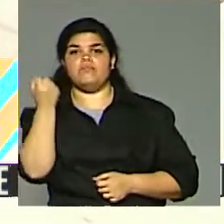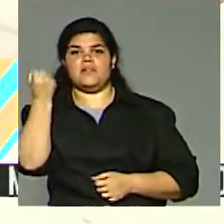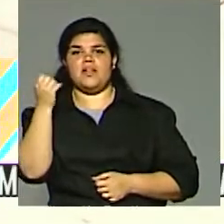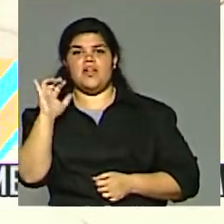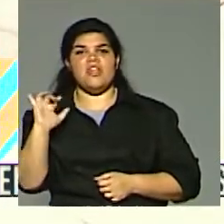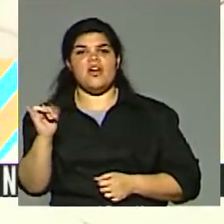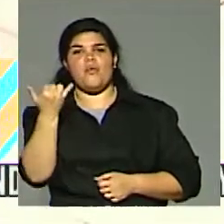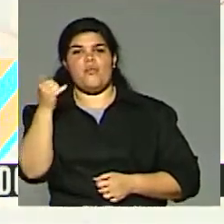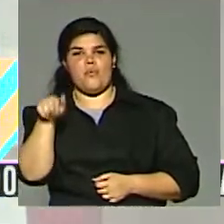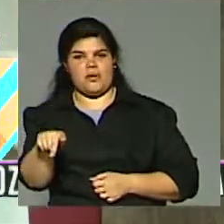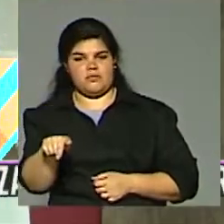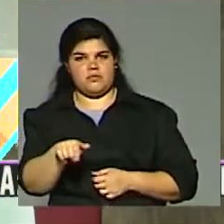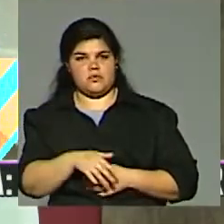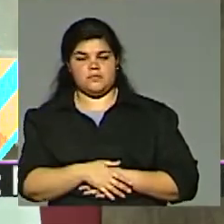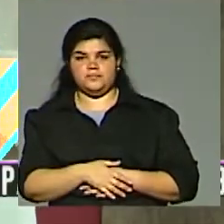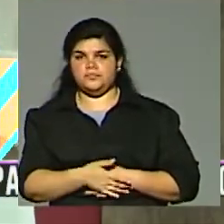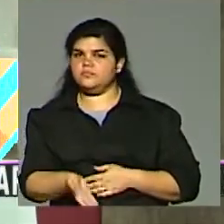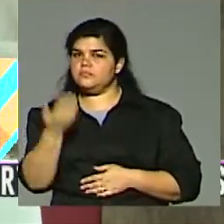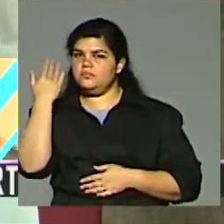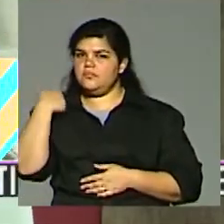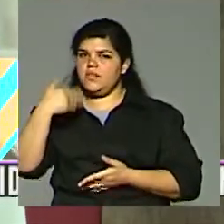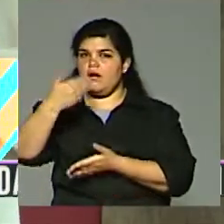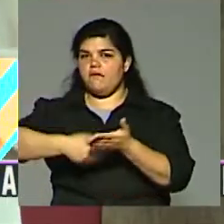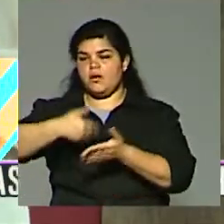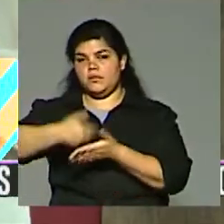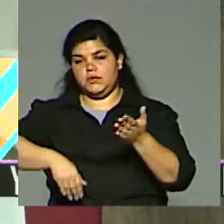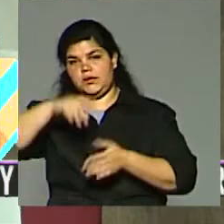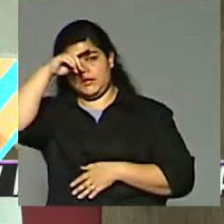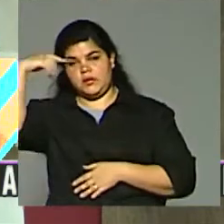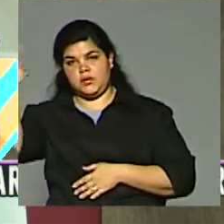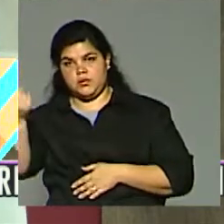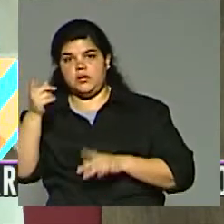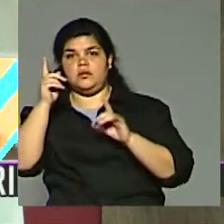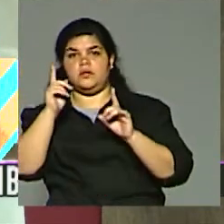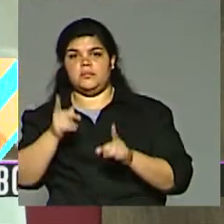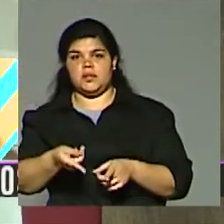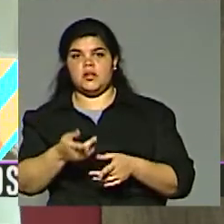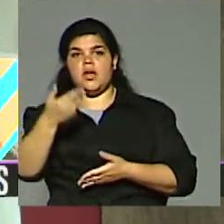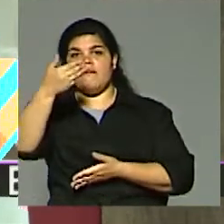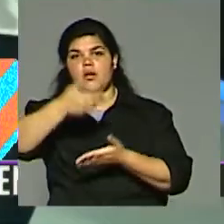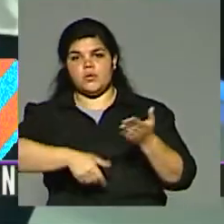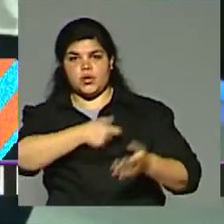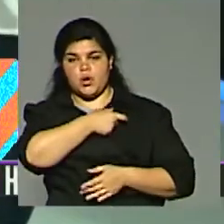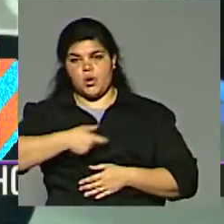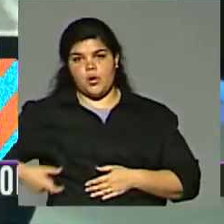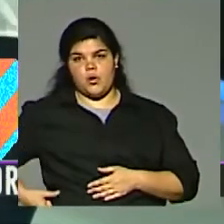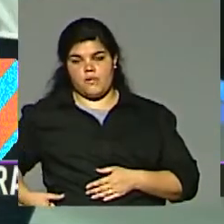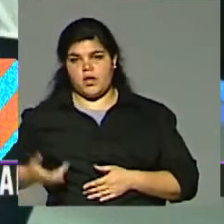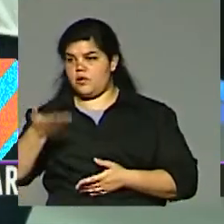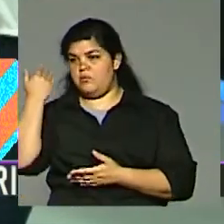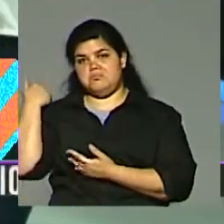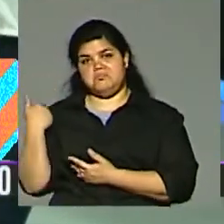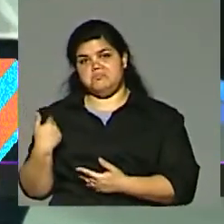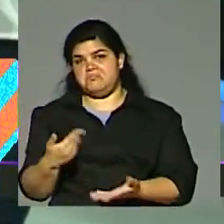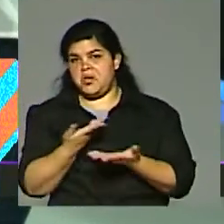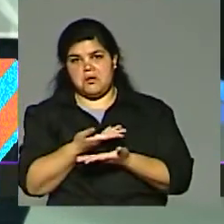los últimos años, cada vez que se hacía alguna evaluación, ya sea internacional o incluso las evaluaciones que llevaba adelante el gobierno, los gobiernos en general,